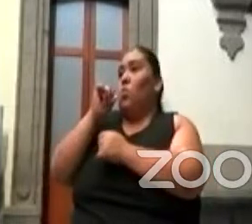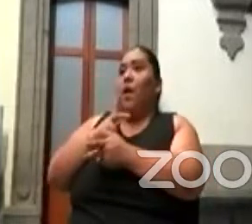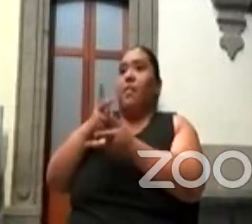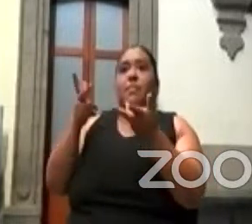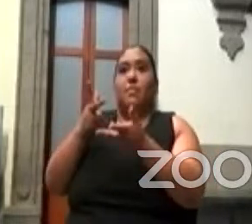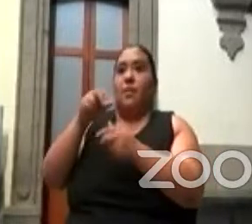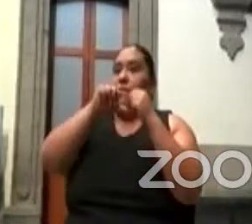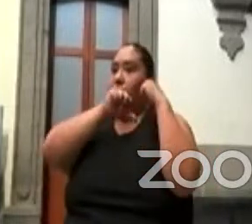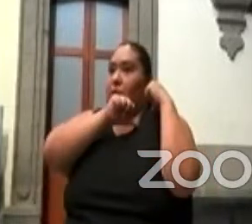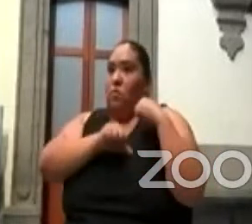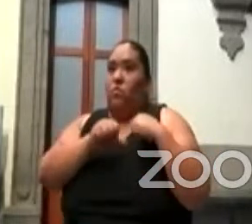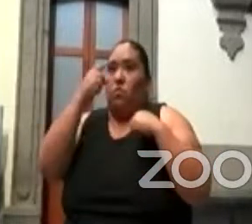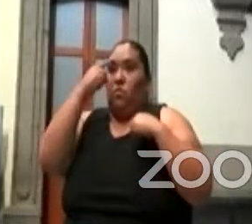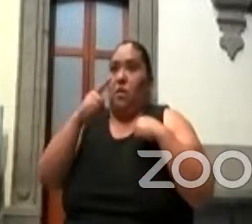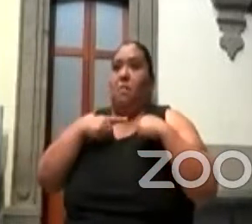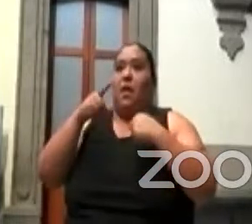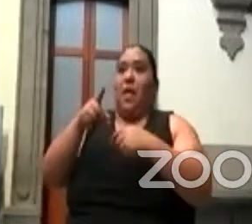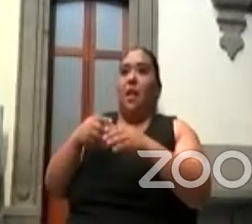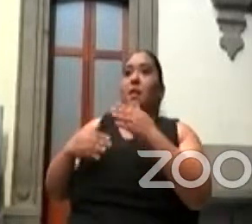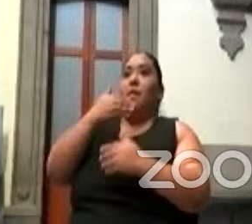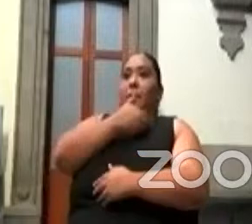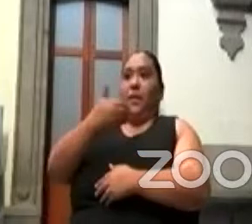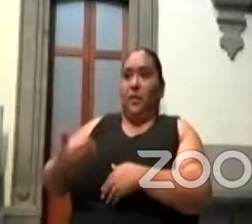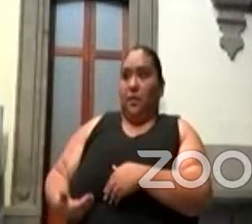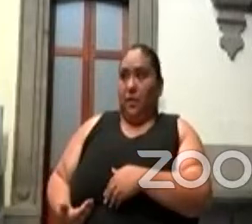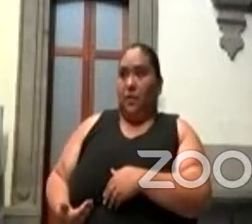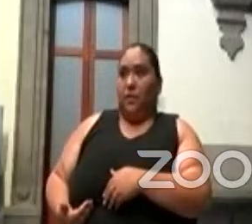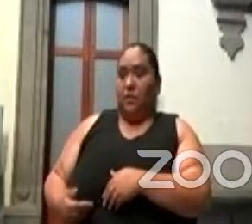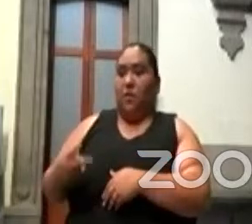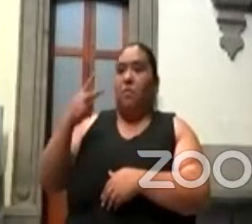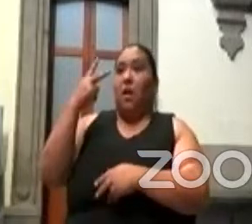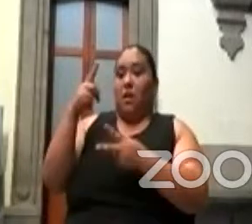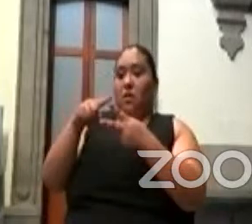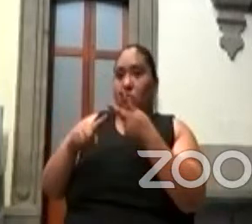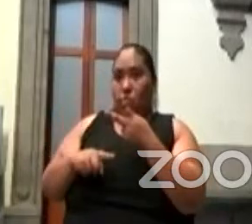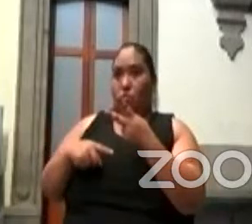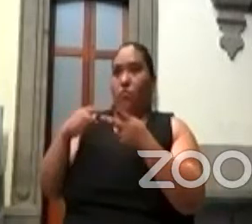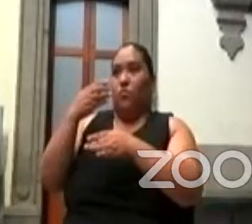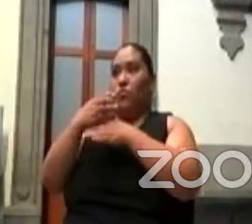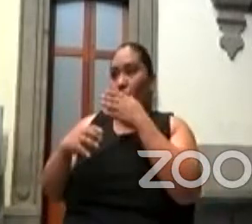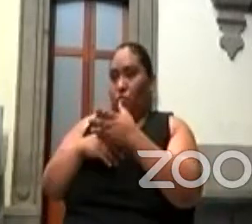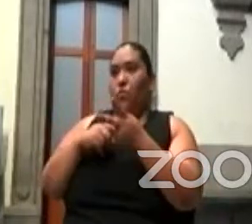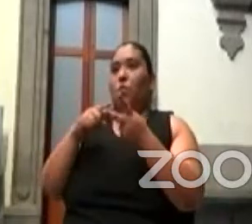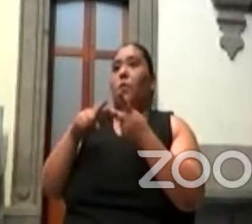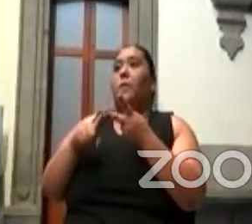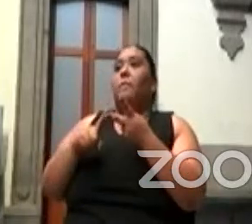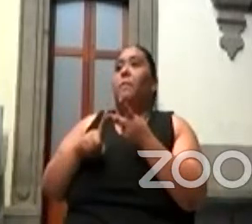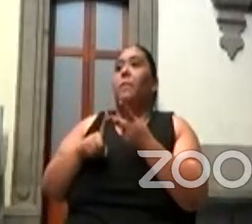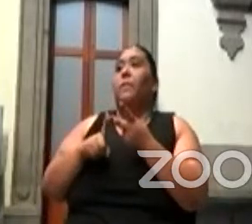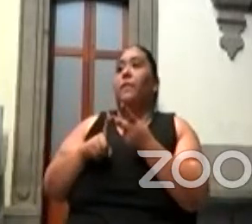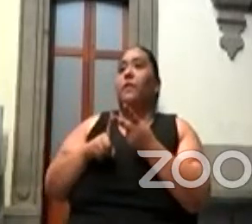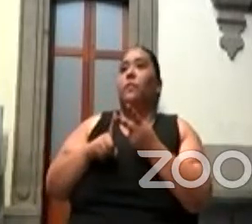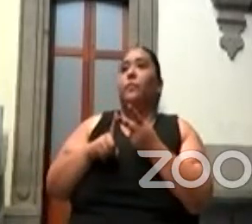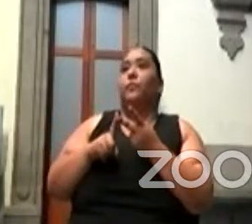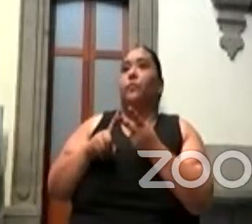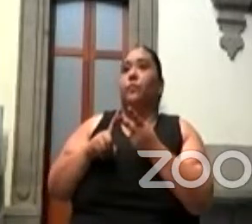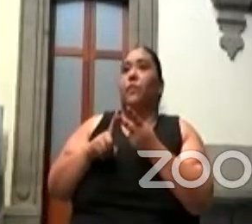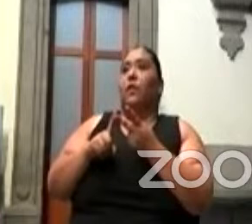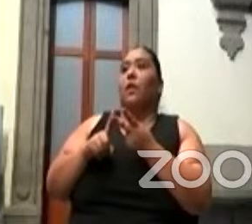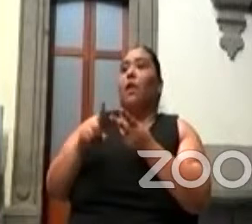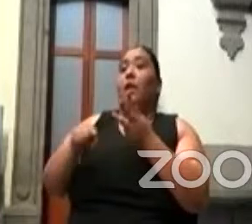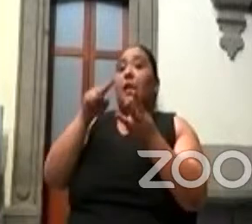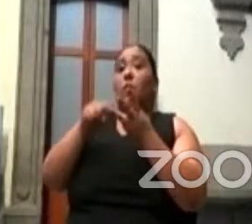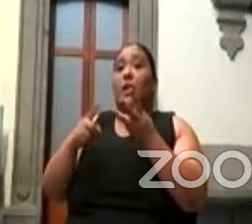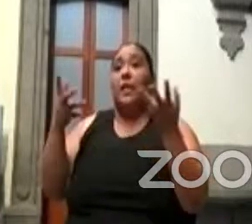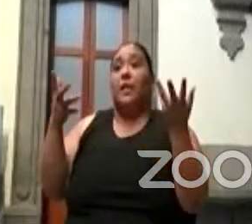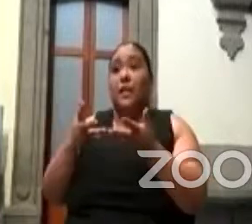con el ejecutivo. Entonces ahí llevamos dos brazos. Y aún a esto se realiza